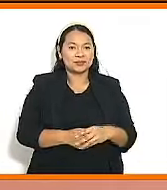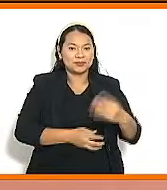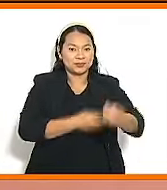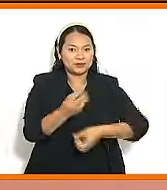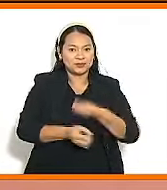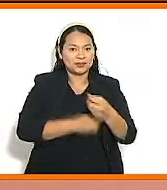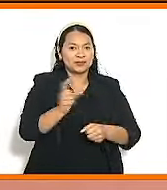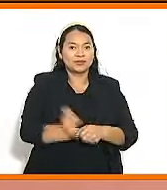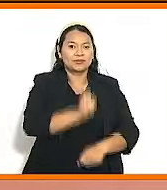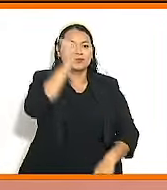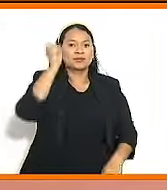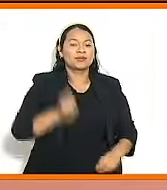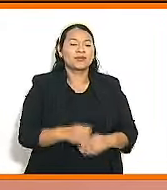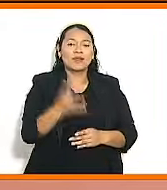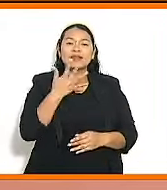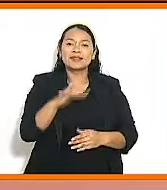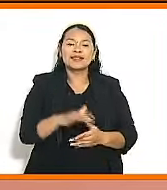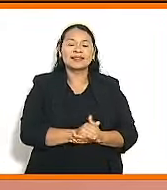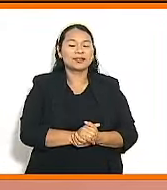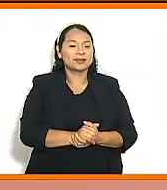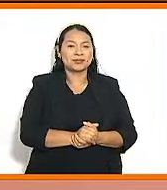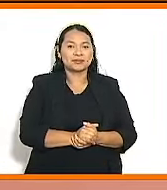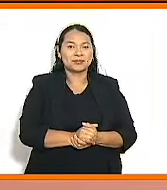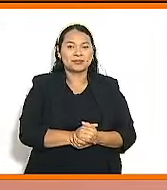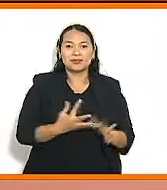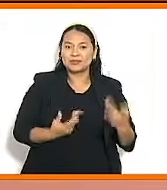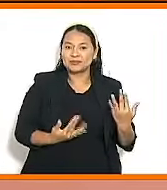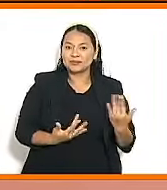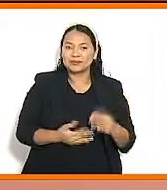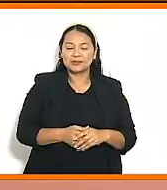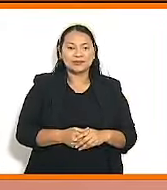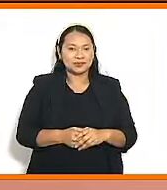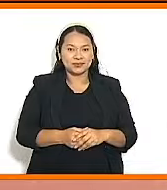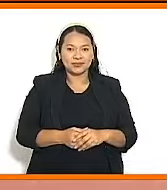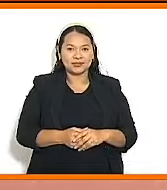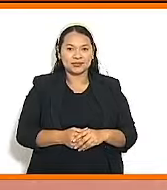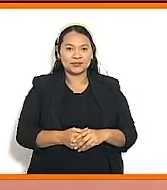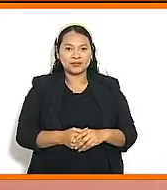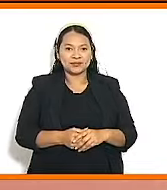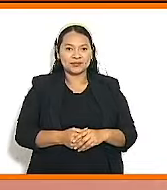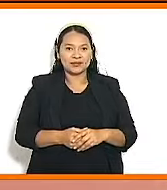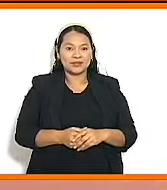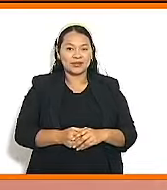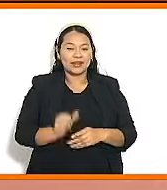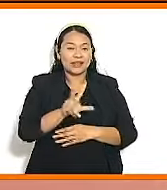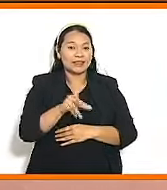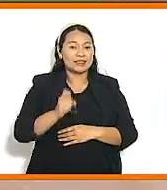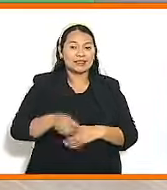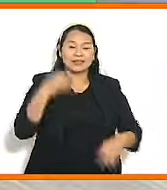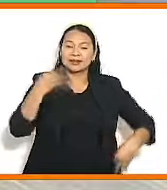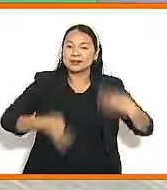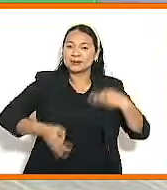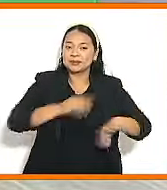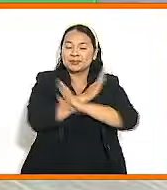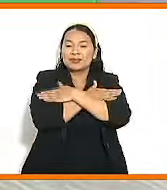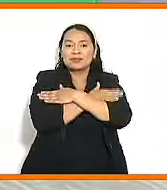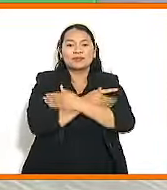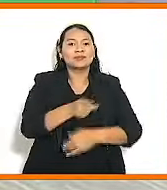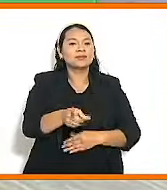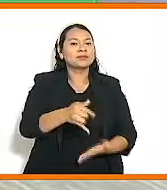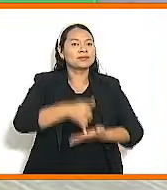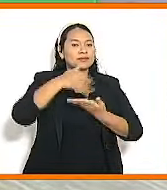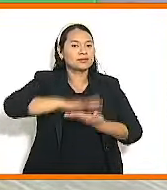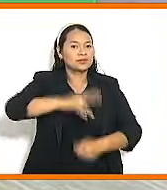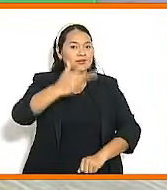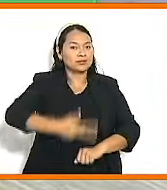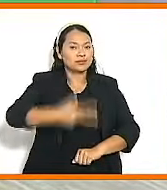es suerte, porque esta es 3X. ¡Felicidades! Tu premio se multiplica por